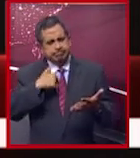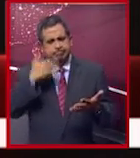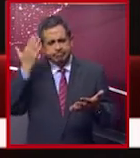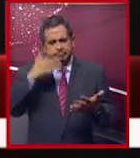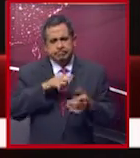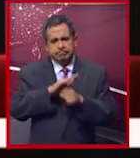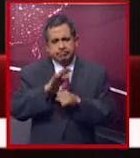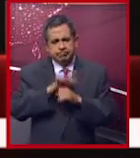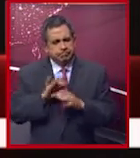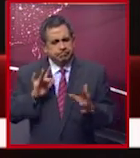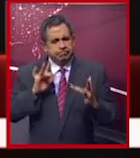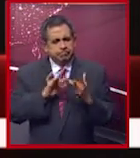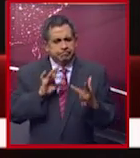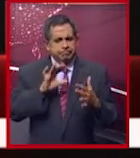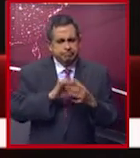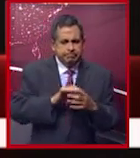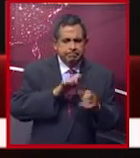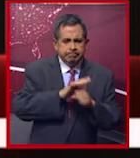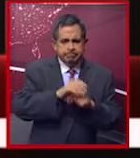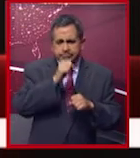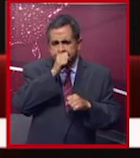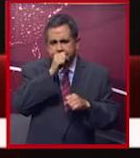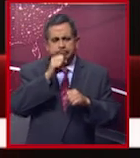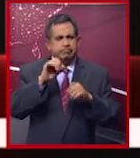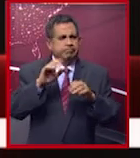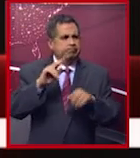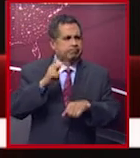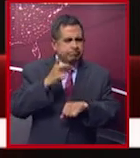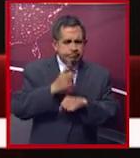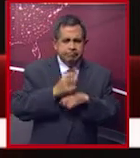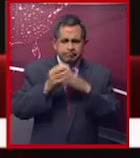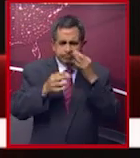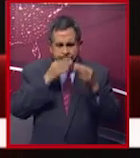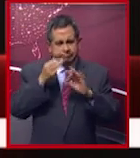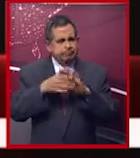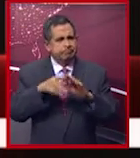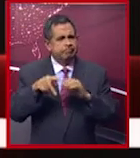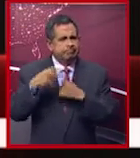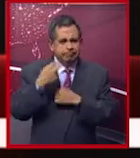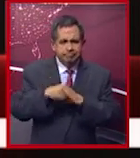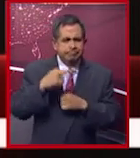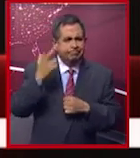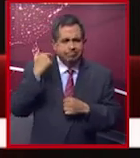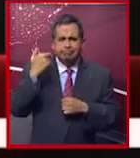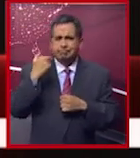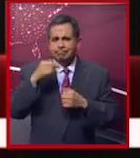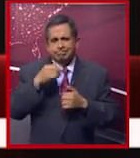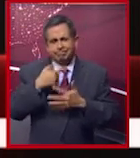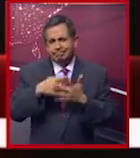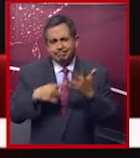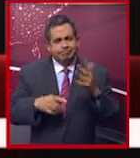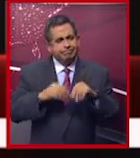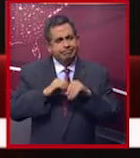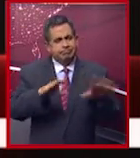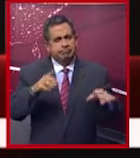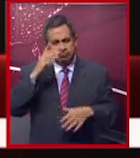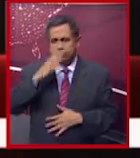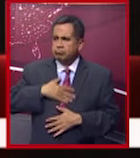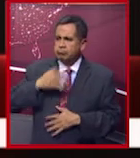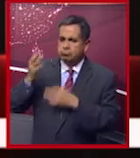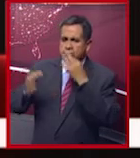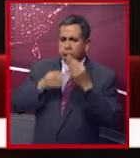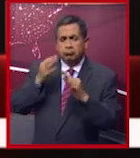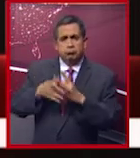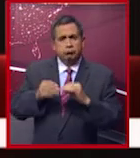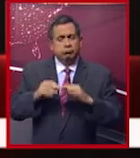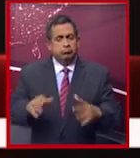qué medios de comunicación podrán contratar la difusión de sus respectivas campañas de comunicación